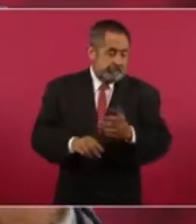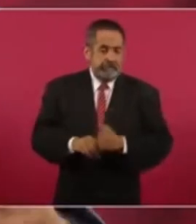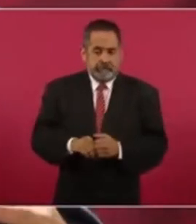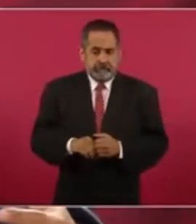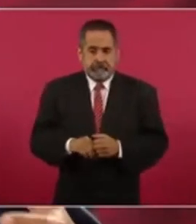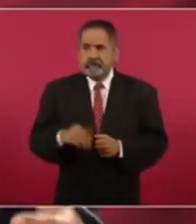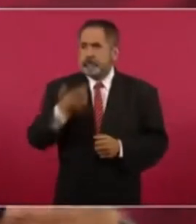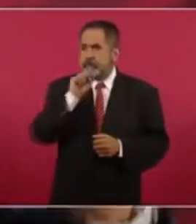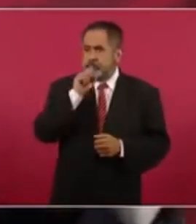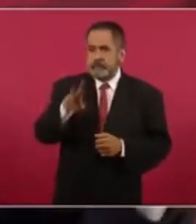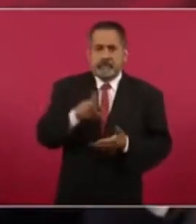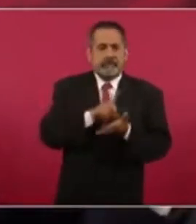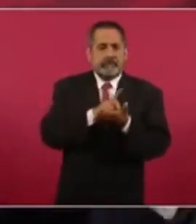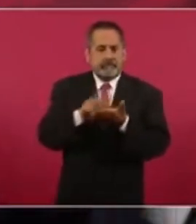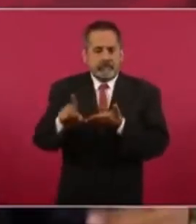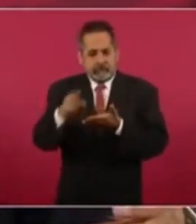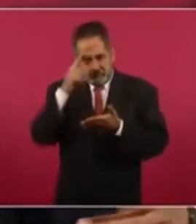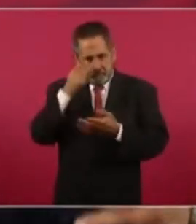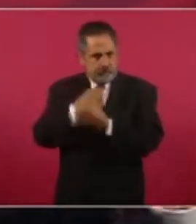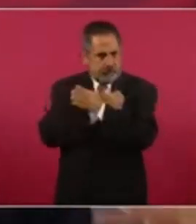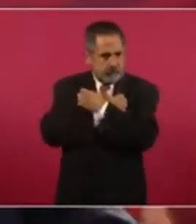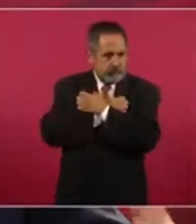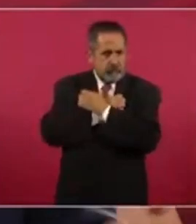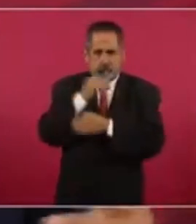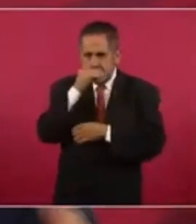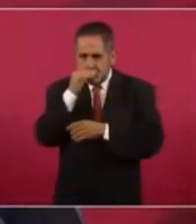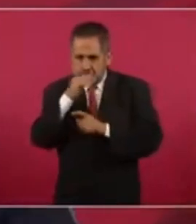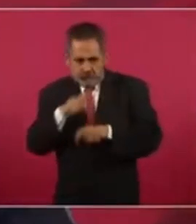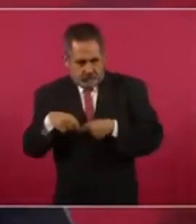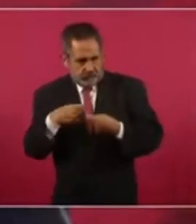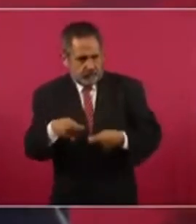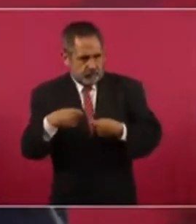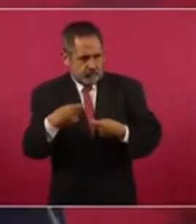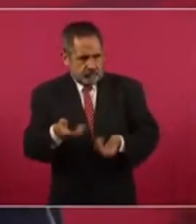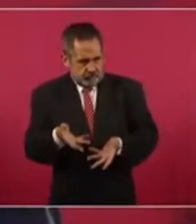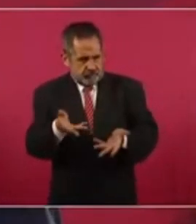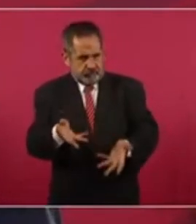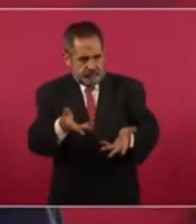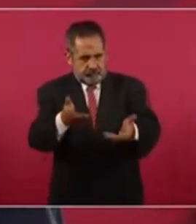y el derecho a la educación pública gratuita.